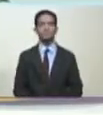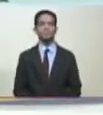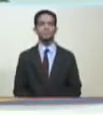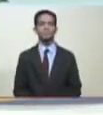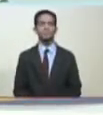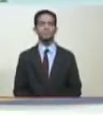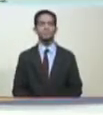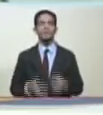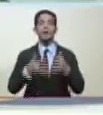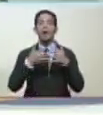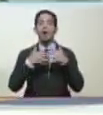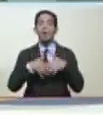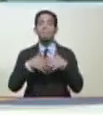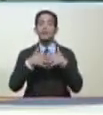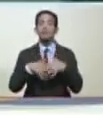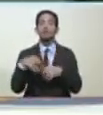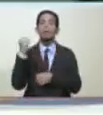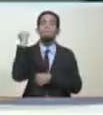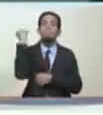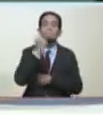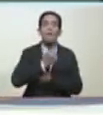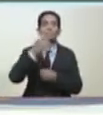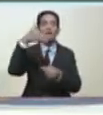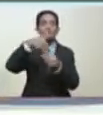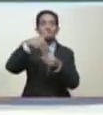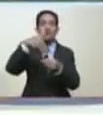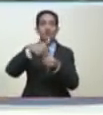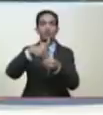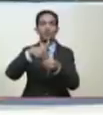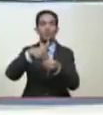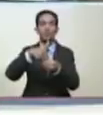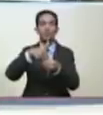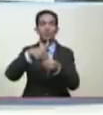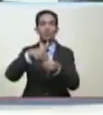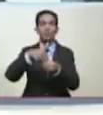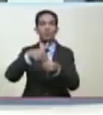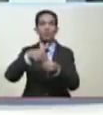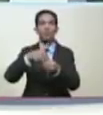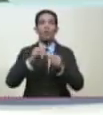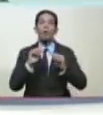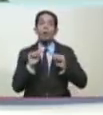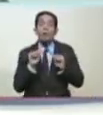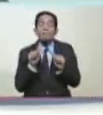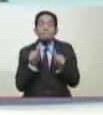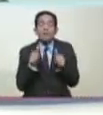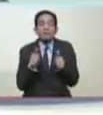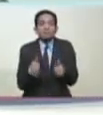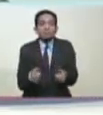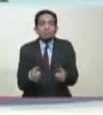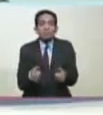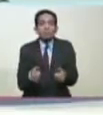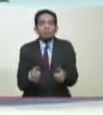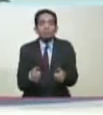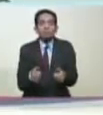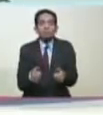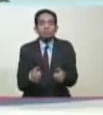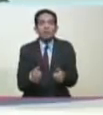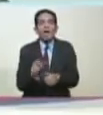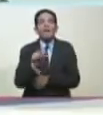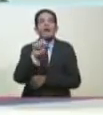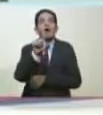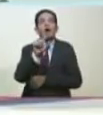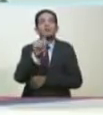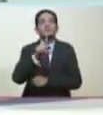La operación Matavotos arrancó, la operación Deserción arrancó a las 11